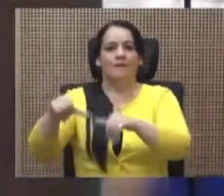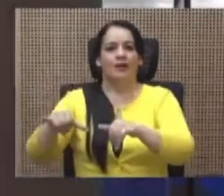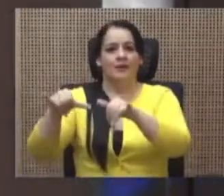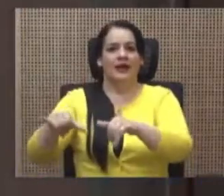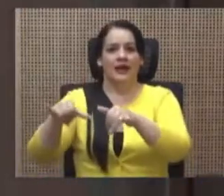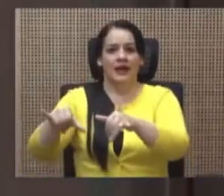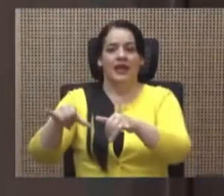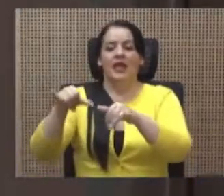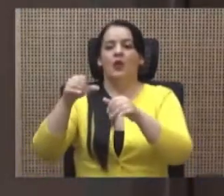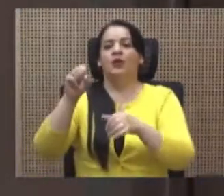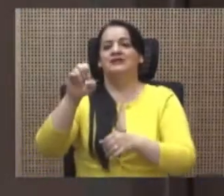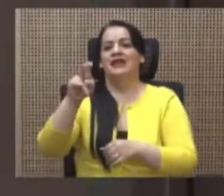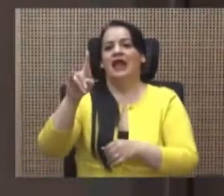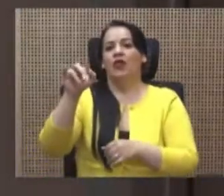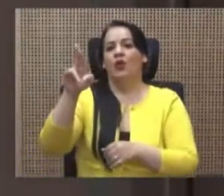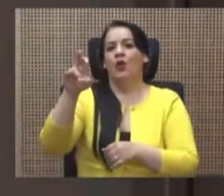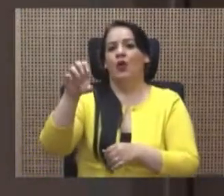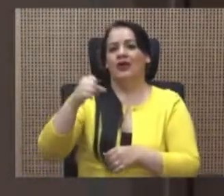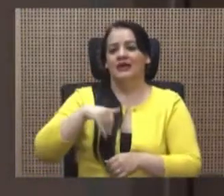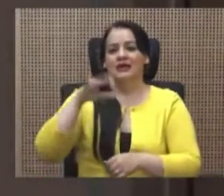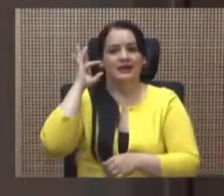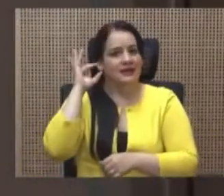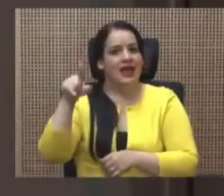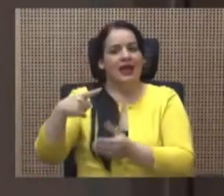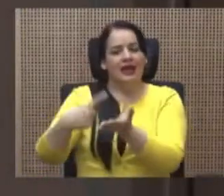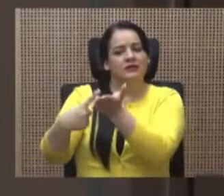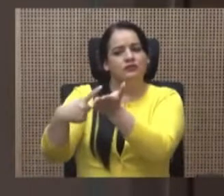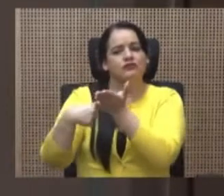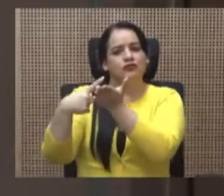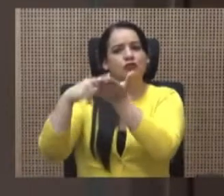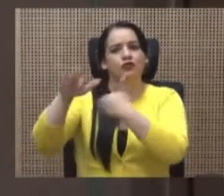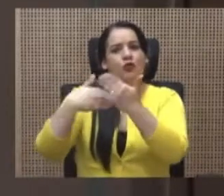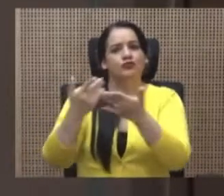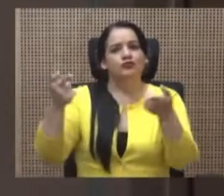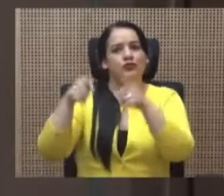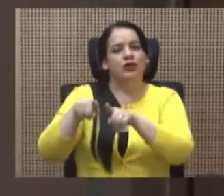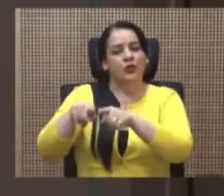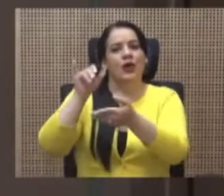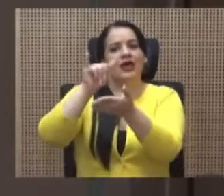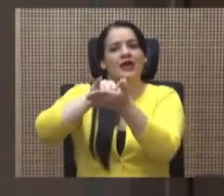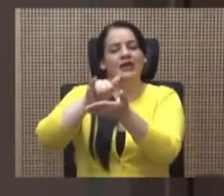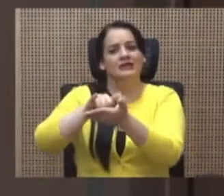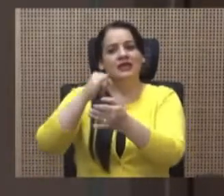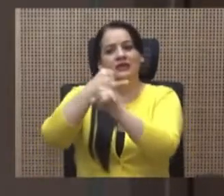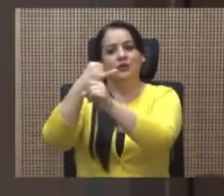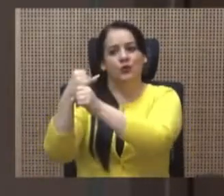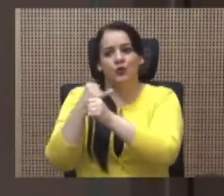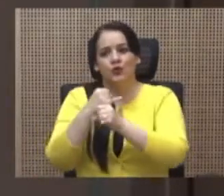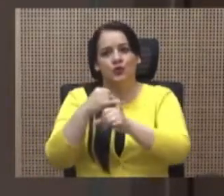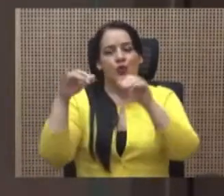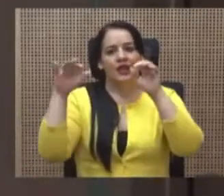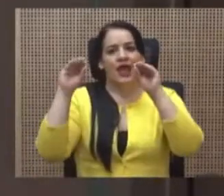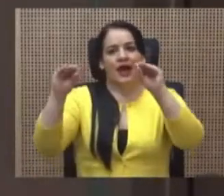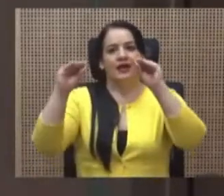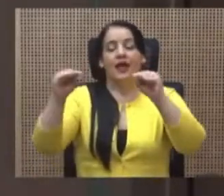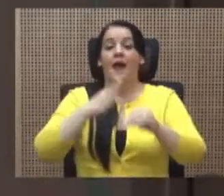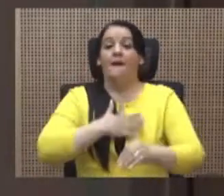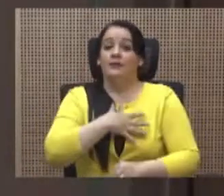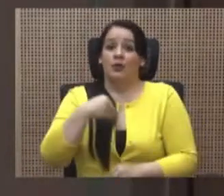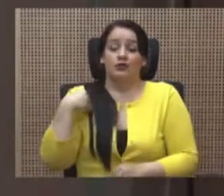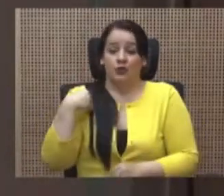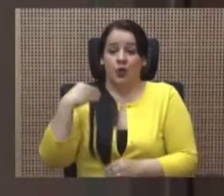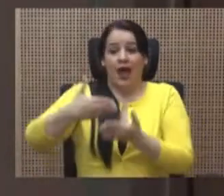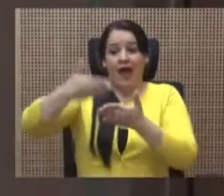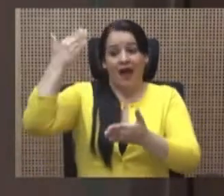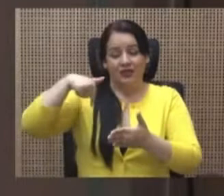sobre todo lo que se habló en las discusiones académicas a mí esta experiencia me encantó porque de cuando había trabajado en la asamblea como